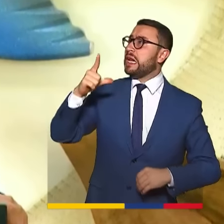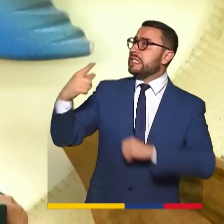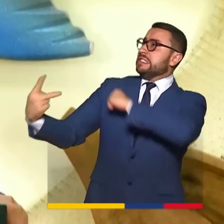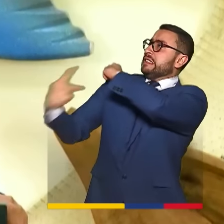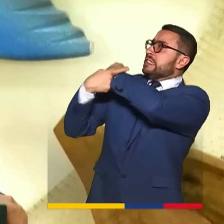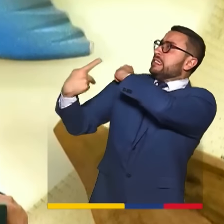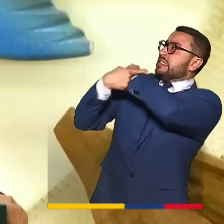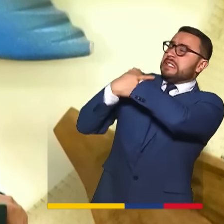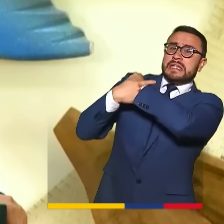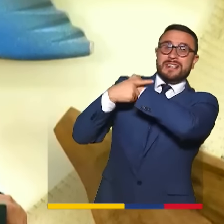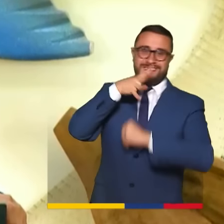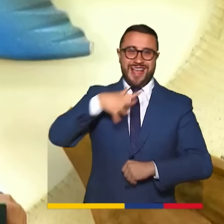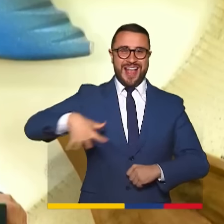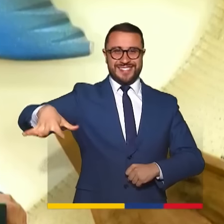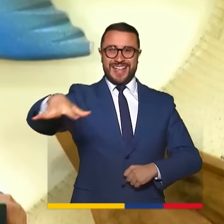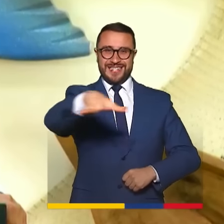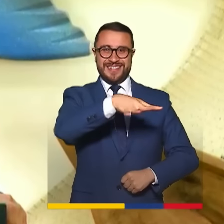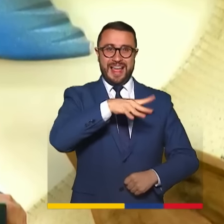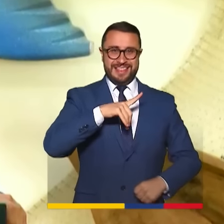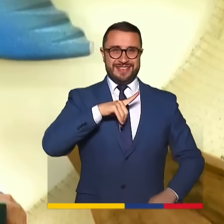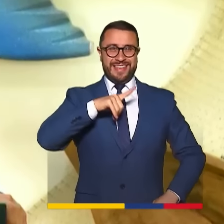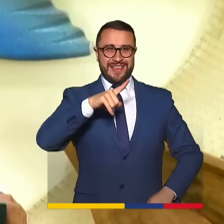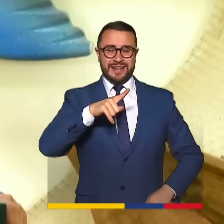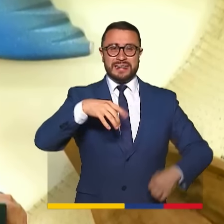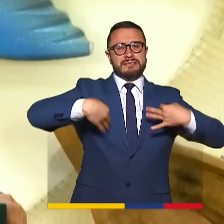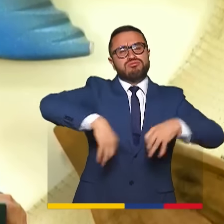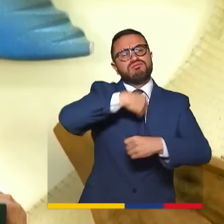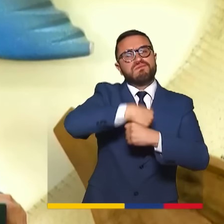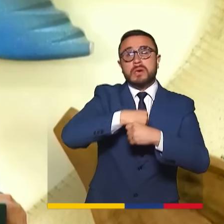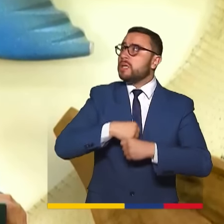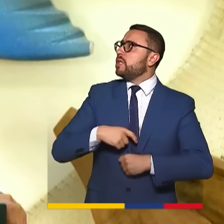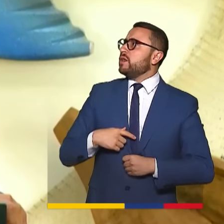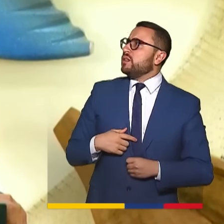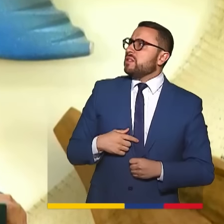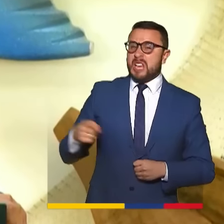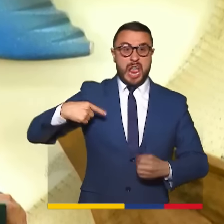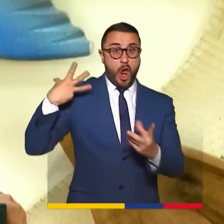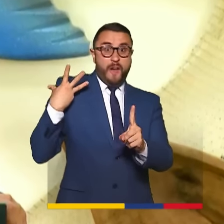pasos de la muerte, de la persecución fascista,